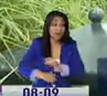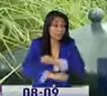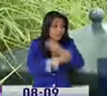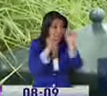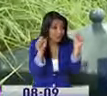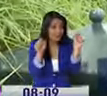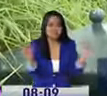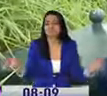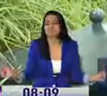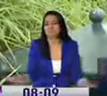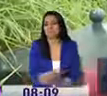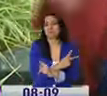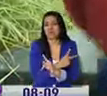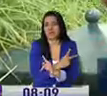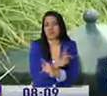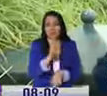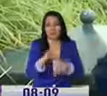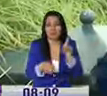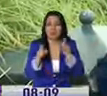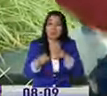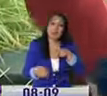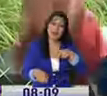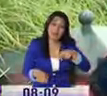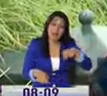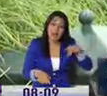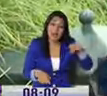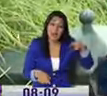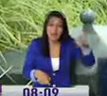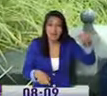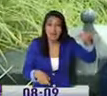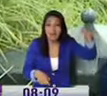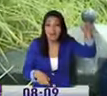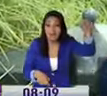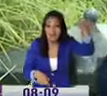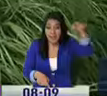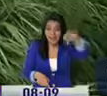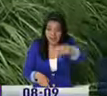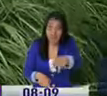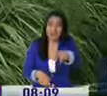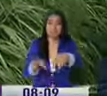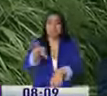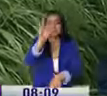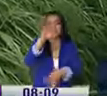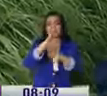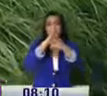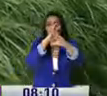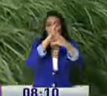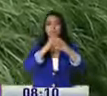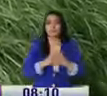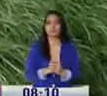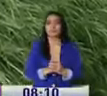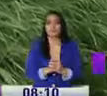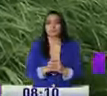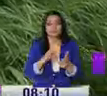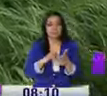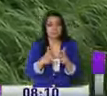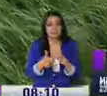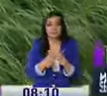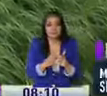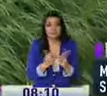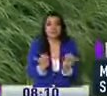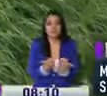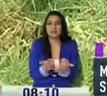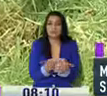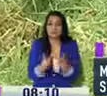la madrugada tampoco se puede, toca dar la vuelta arriba y poder bajar a coger el bus. La basura es otro de los problemas. Siendo un